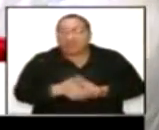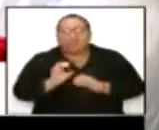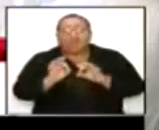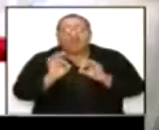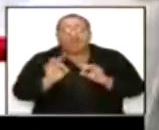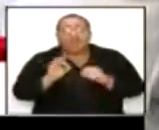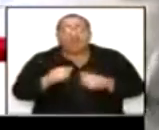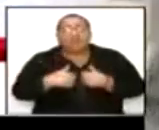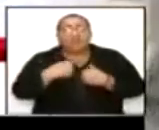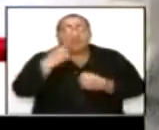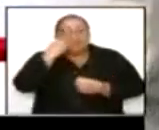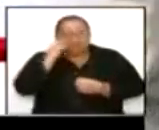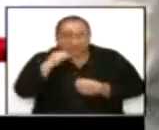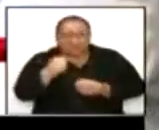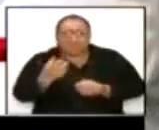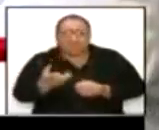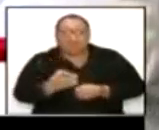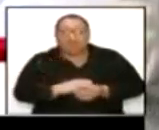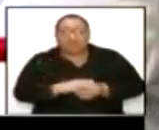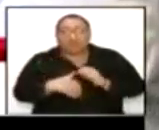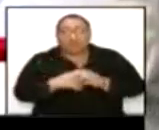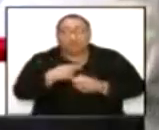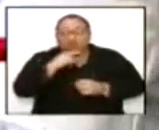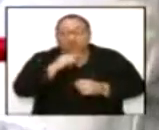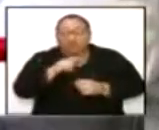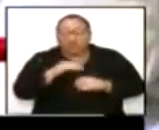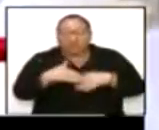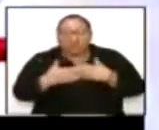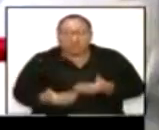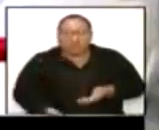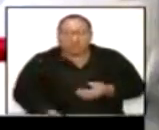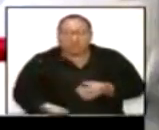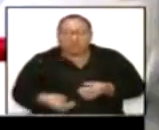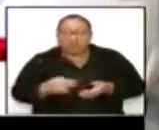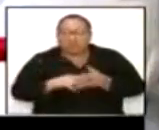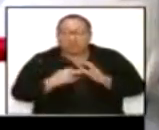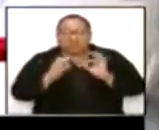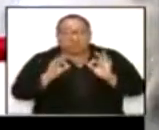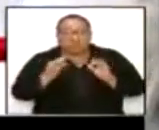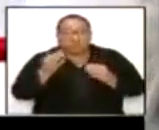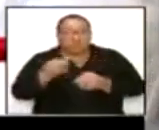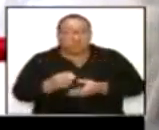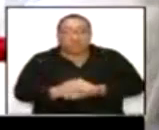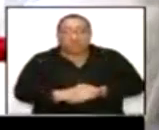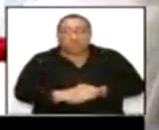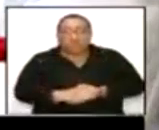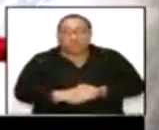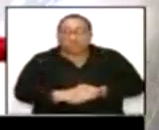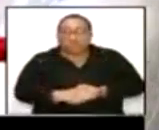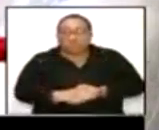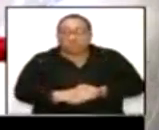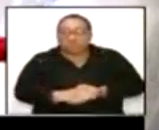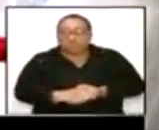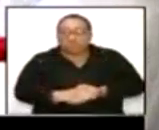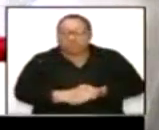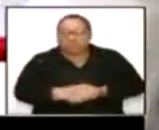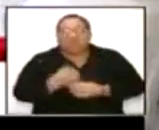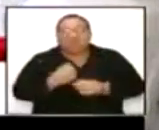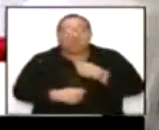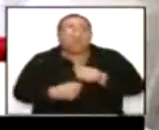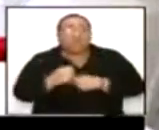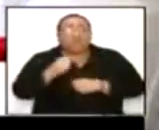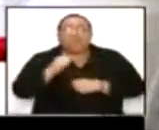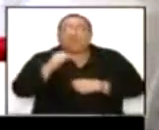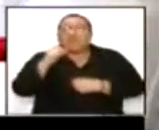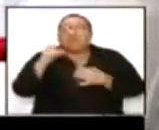mamá. Por supuesto, toda mujer que está embarazada y gestando está en riesgo constante. Mi esposa, mi hija y